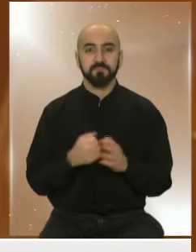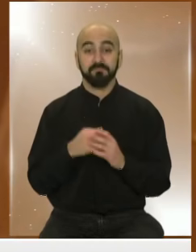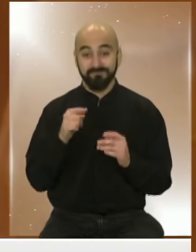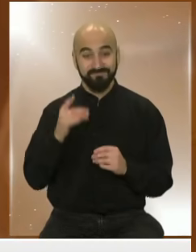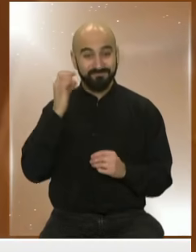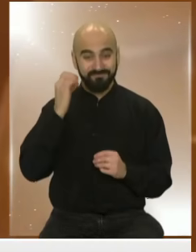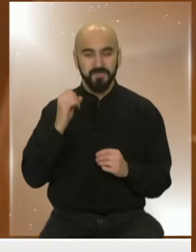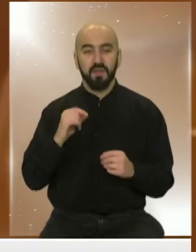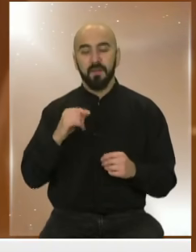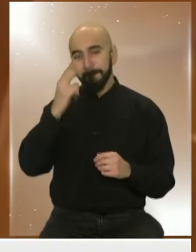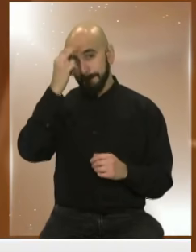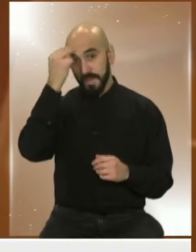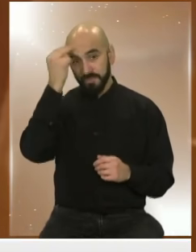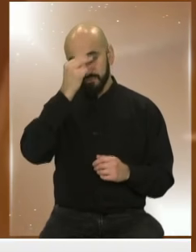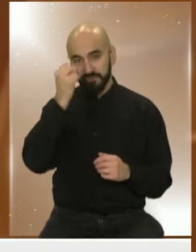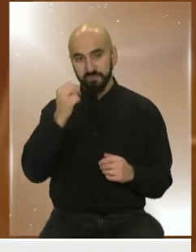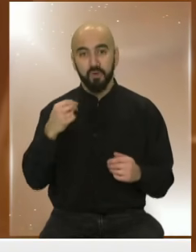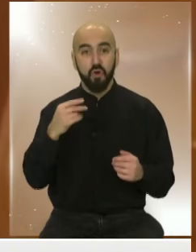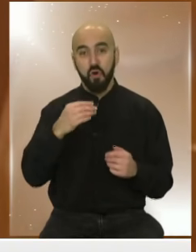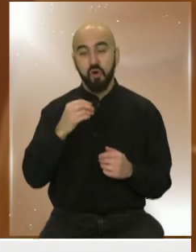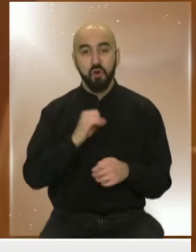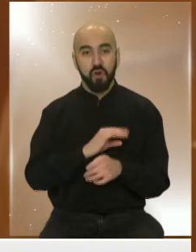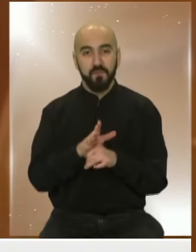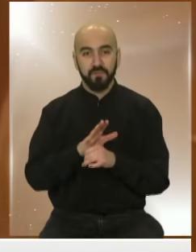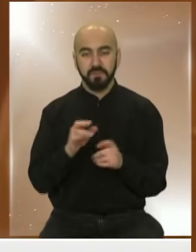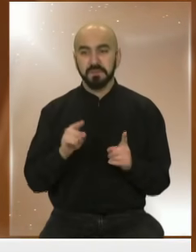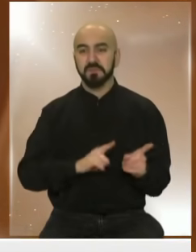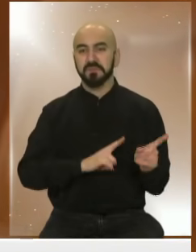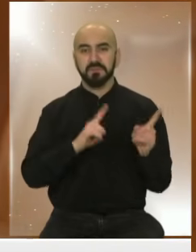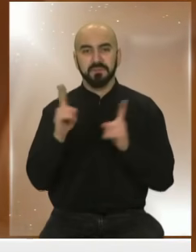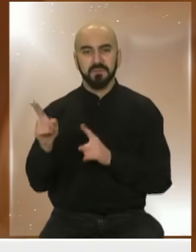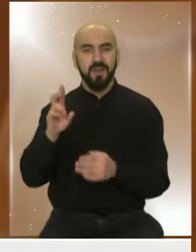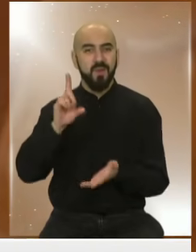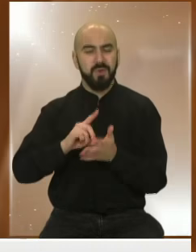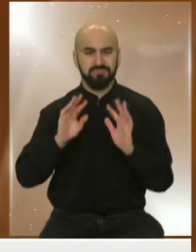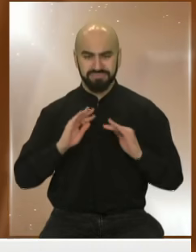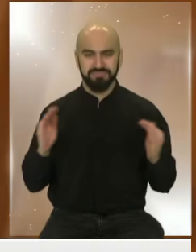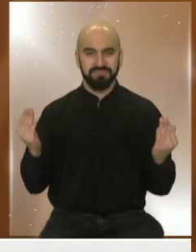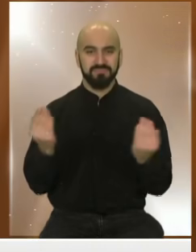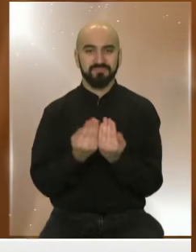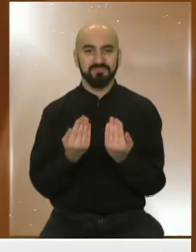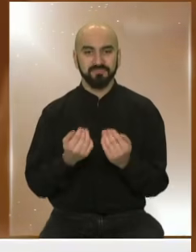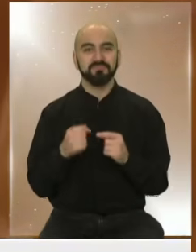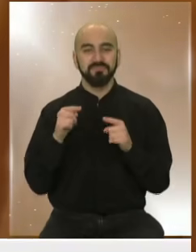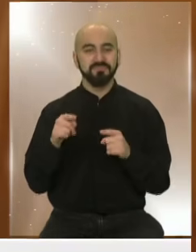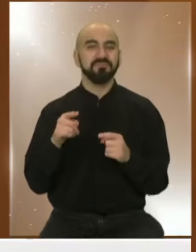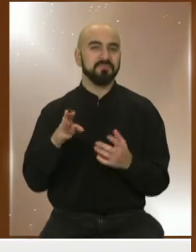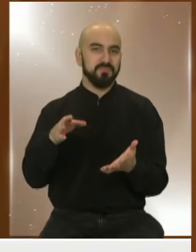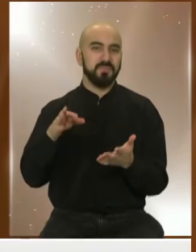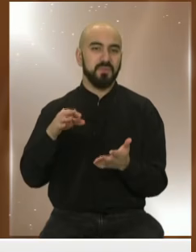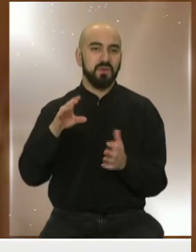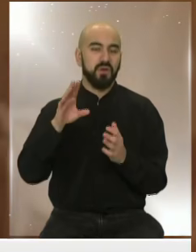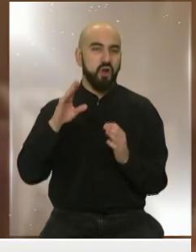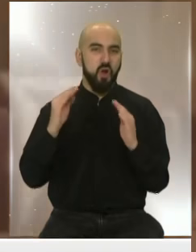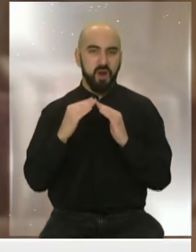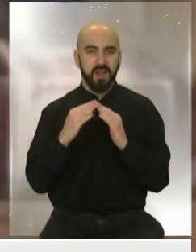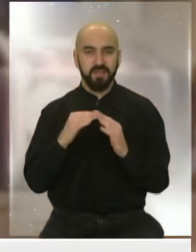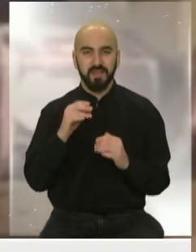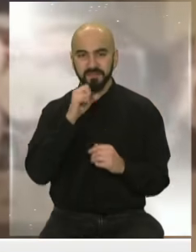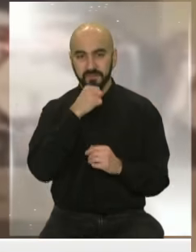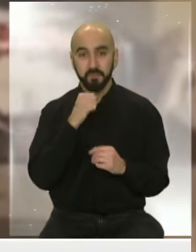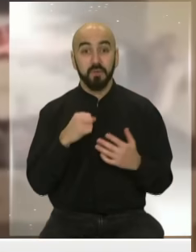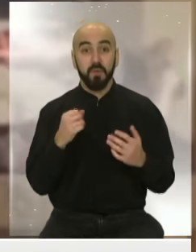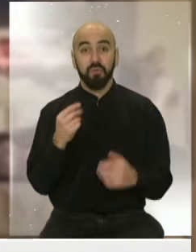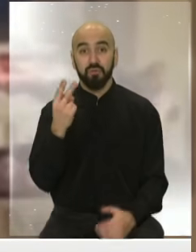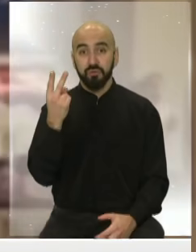da positivo al coronavirus, la trasladan a un ala de aislamiento en la comunidad donde vive, en la residencia de ancianos, y en